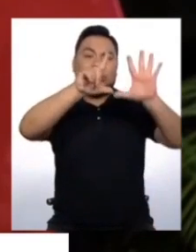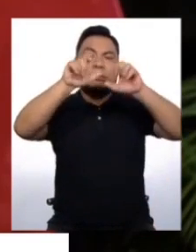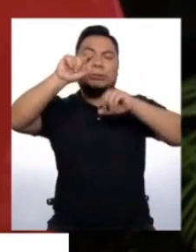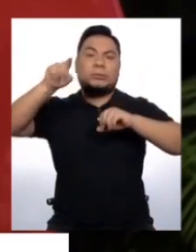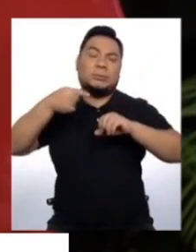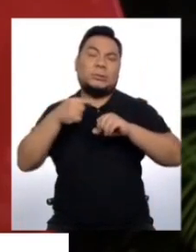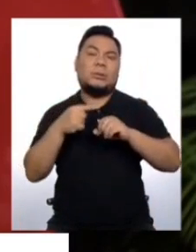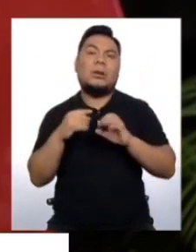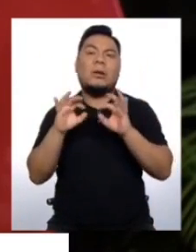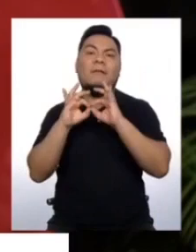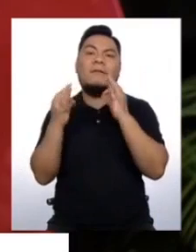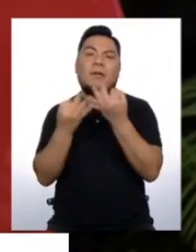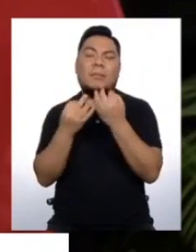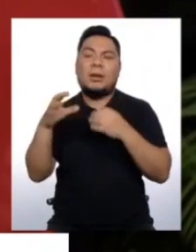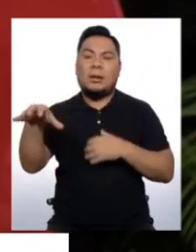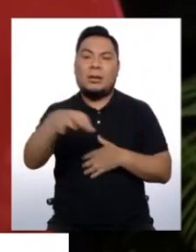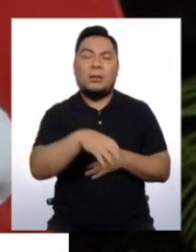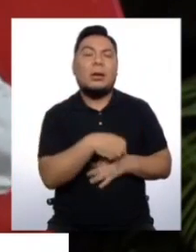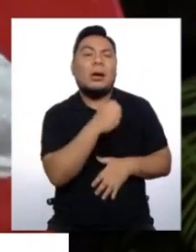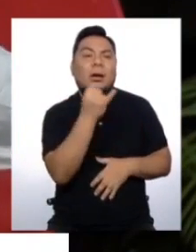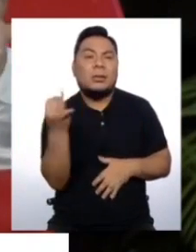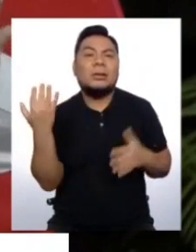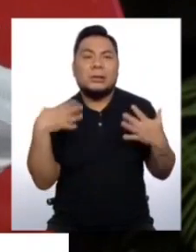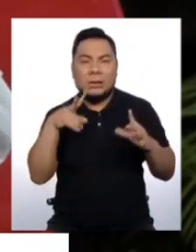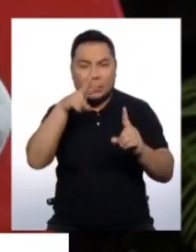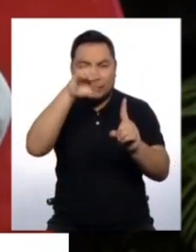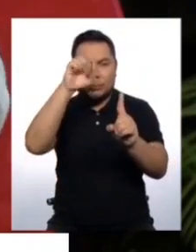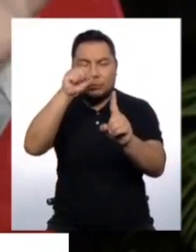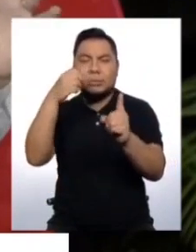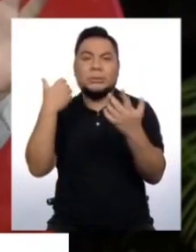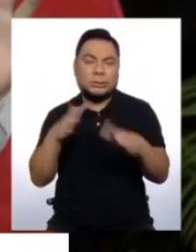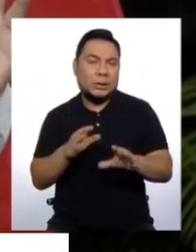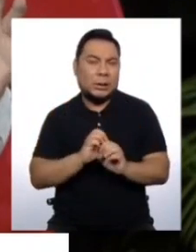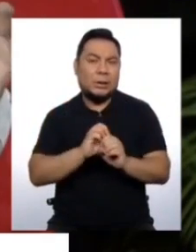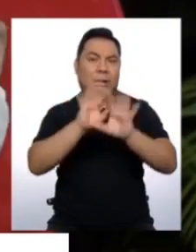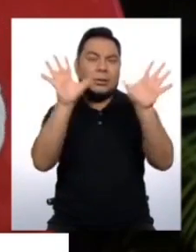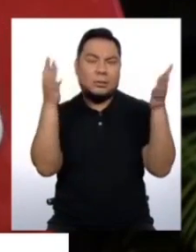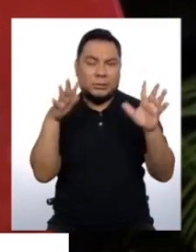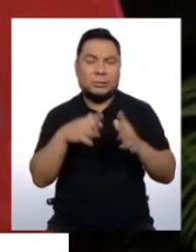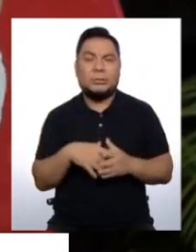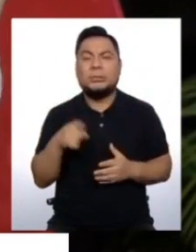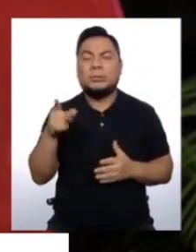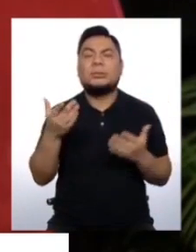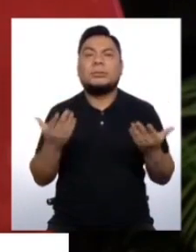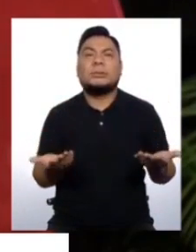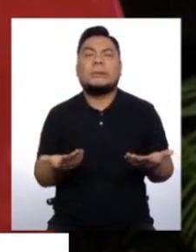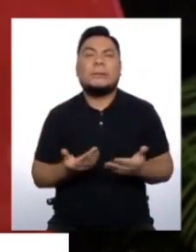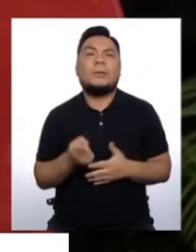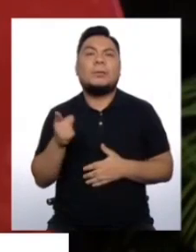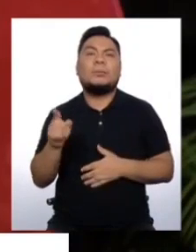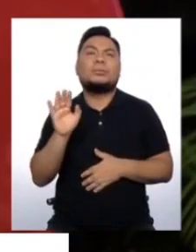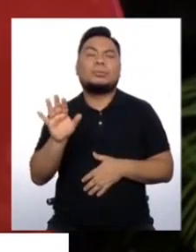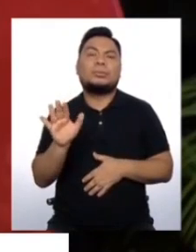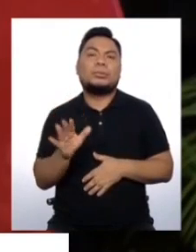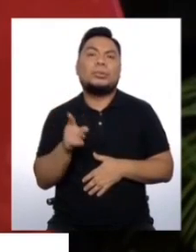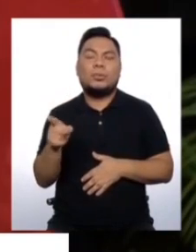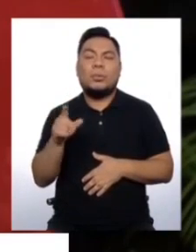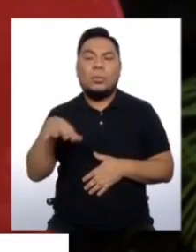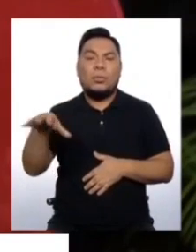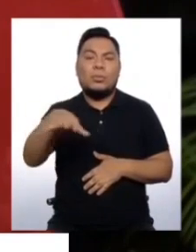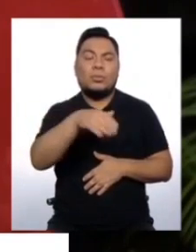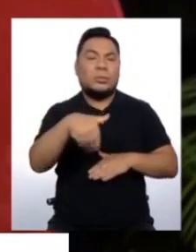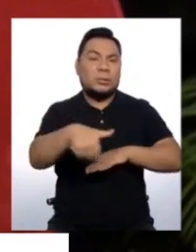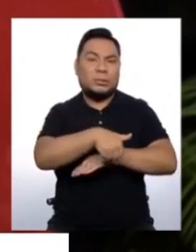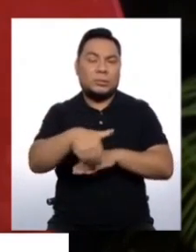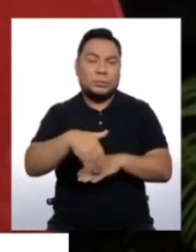1,700,000 hogares, algunos que ya están identificados claramente en función de su ubicación rural